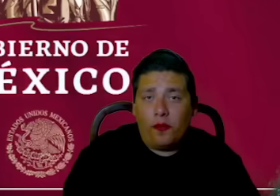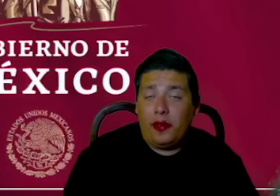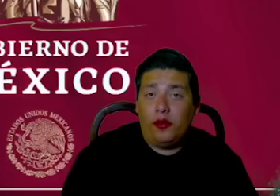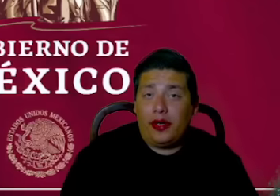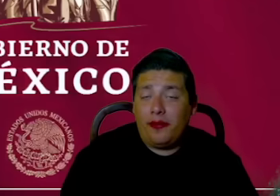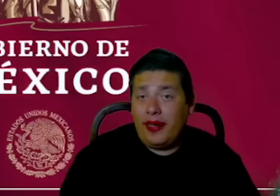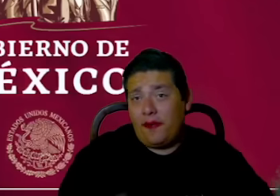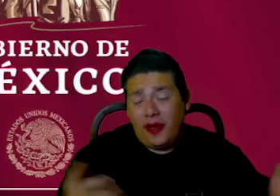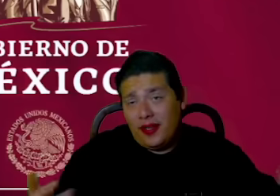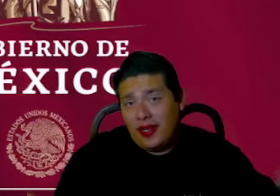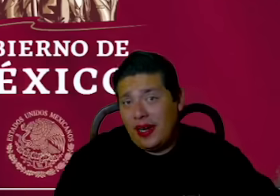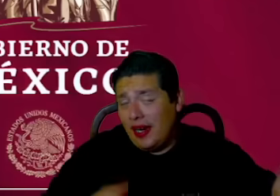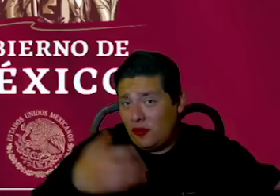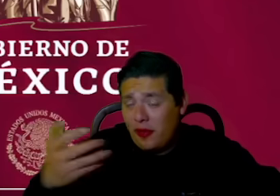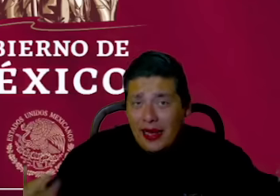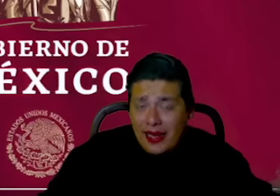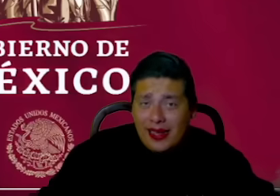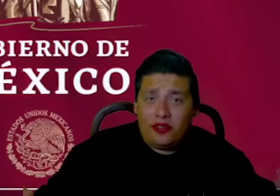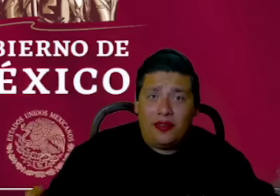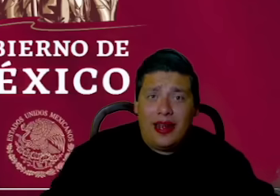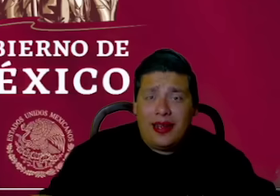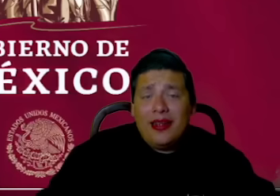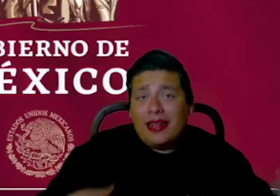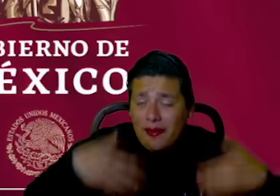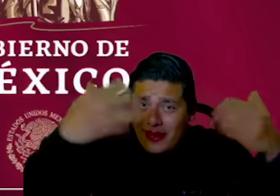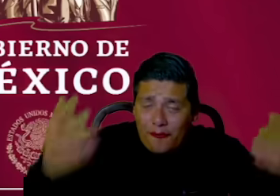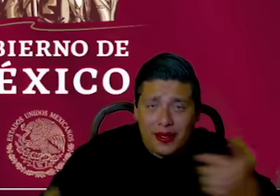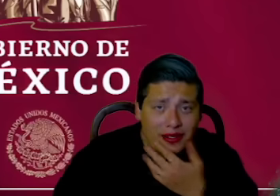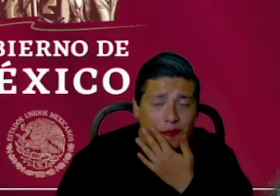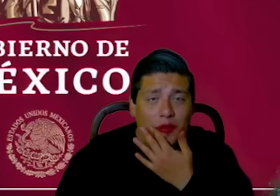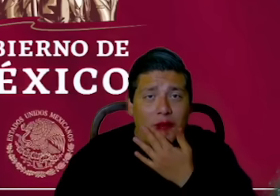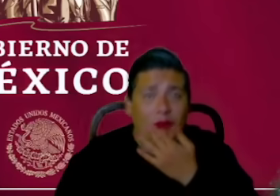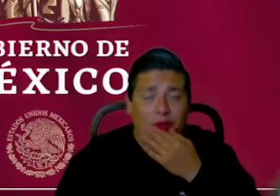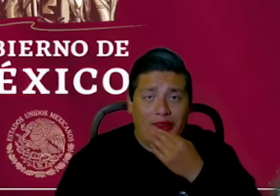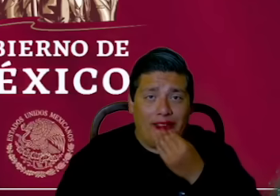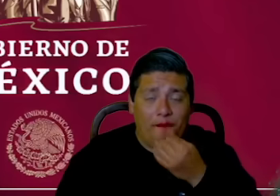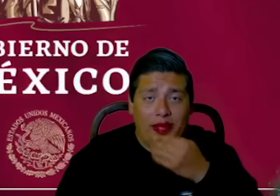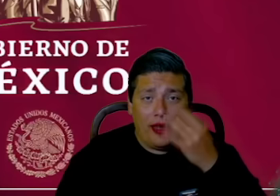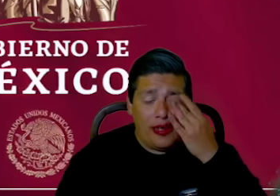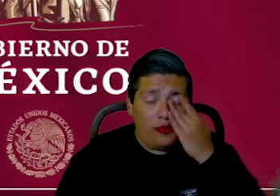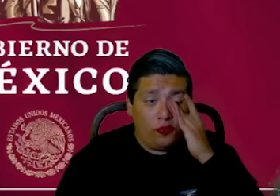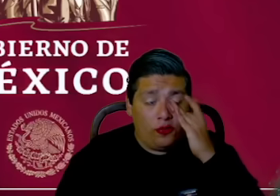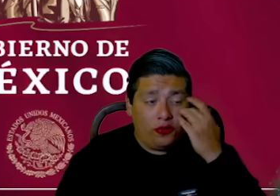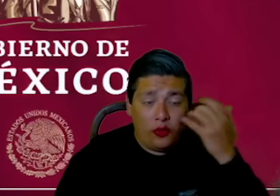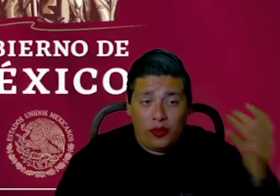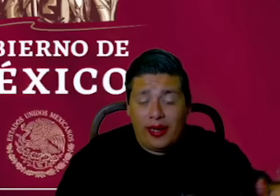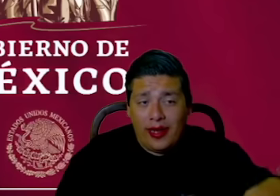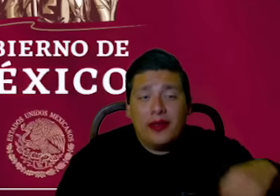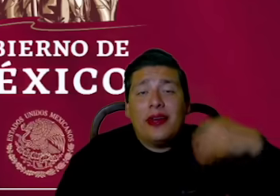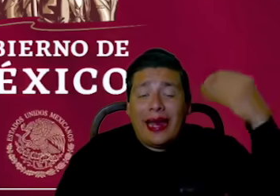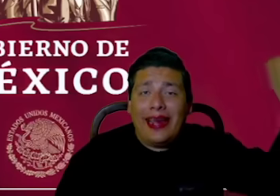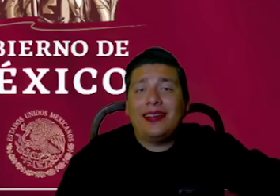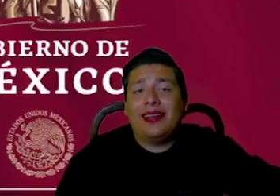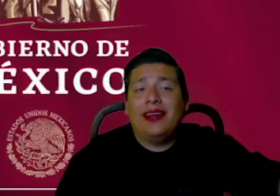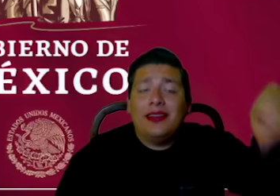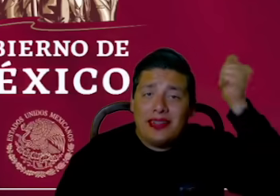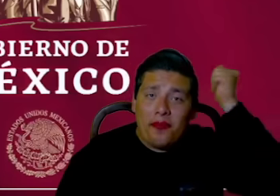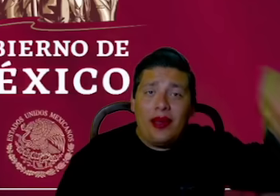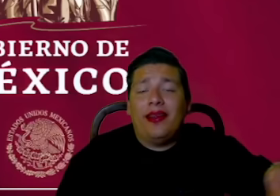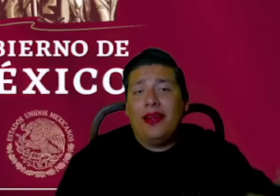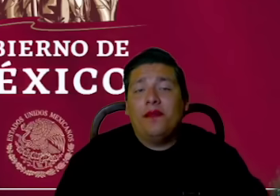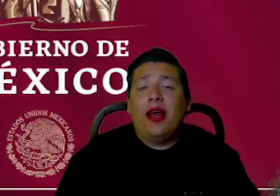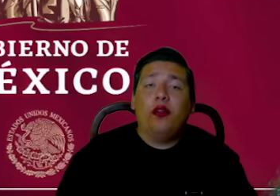más revuelo, pero que beneficia a la soberanía nacional, que beneficia al pueblo, porque también esto nos ayudará a